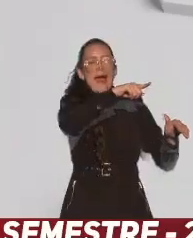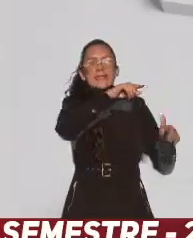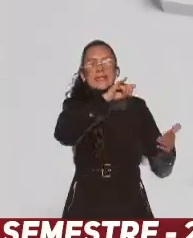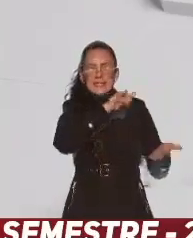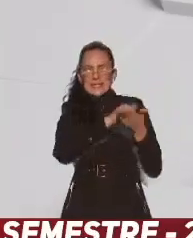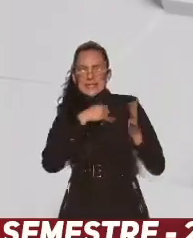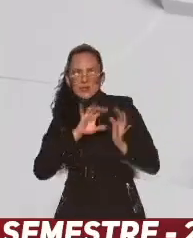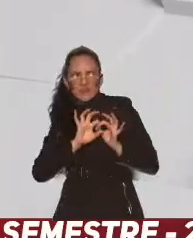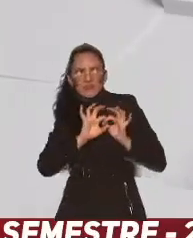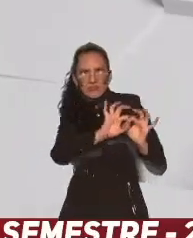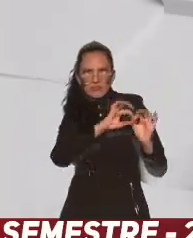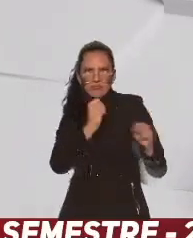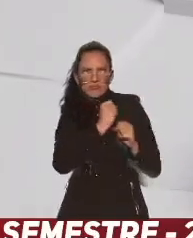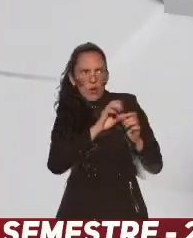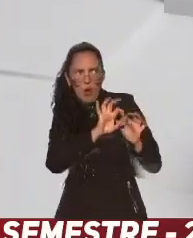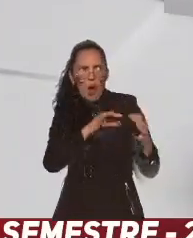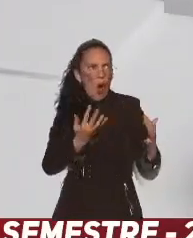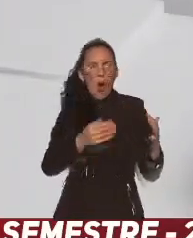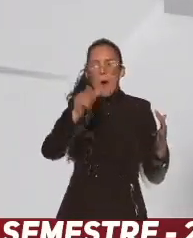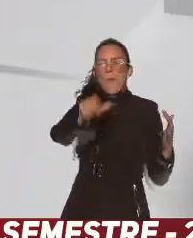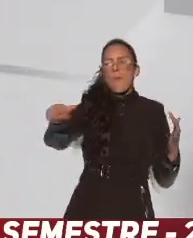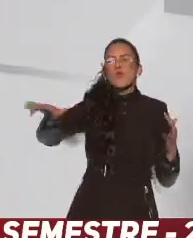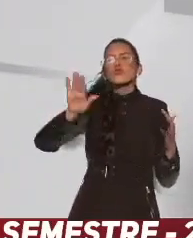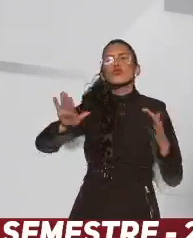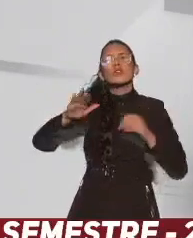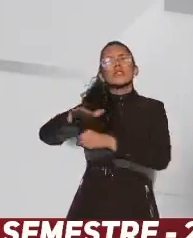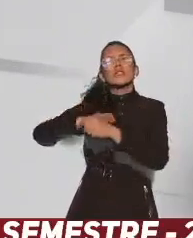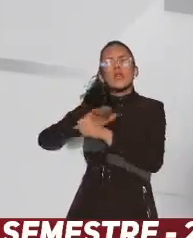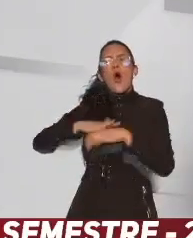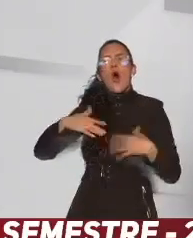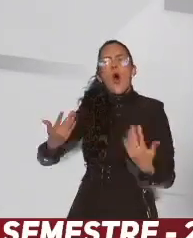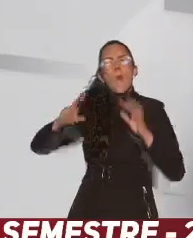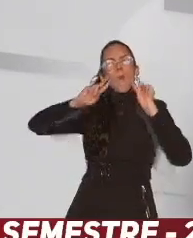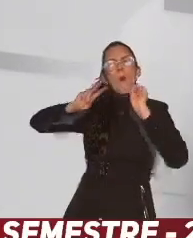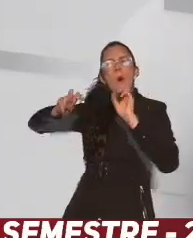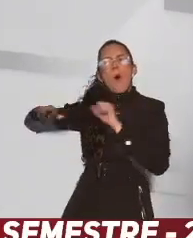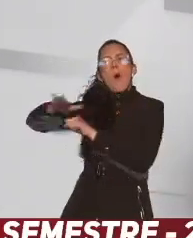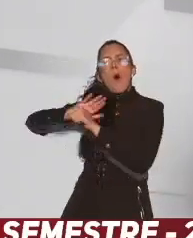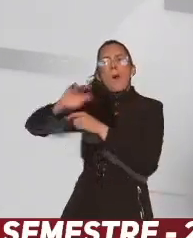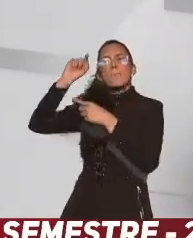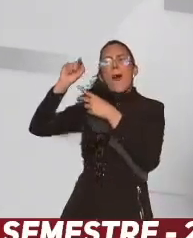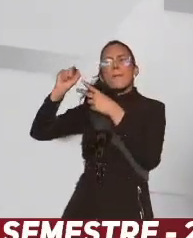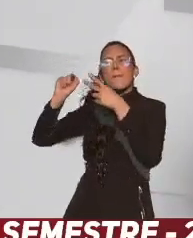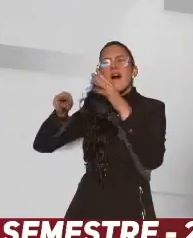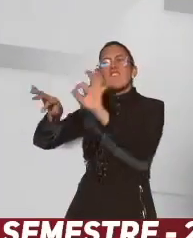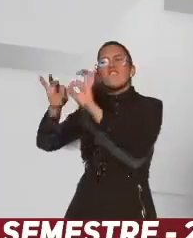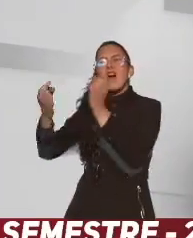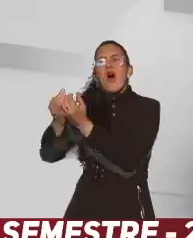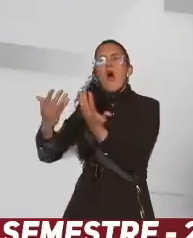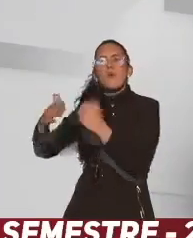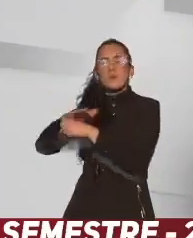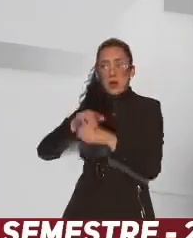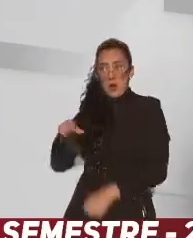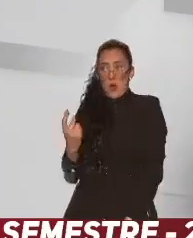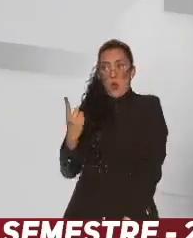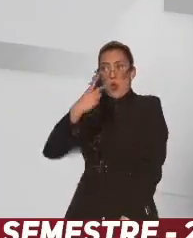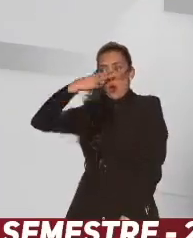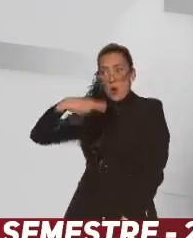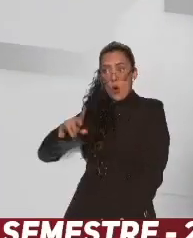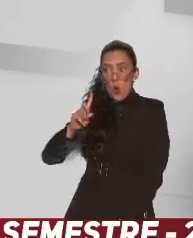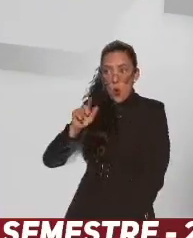ciudadano, su información familiar y, si aplica para el ciudadano, las exenciones de hijo único y vida conyugal.